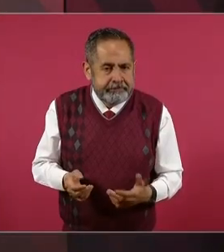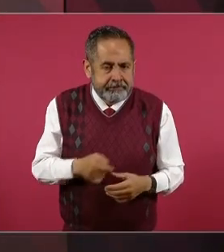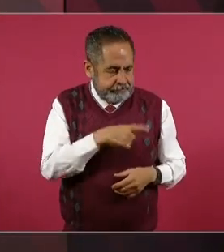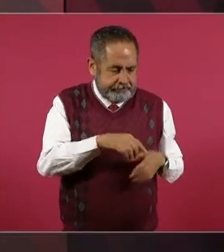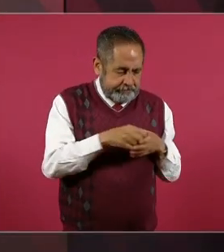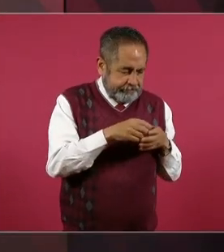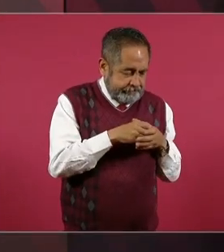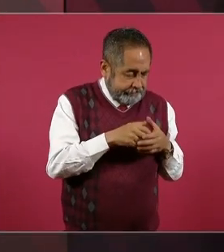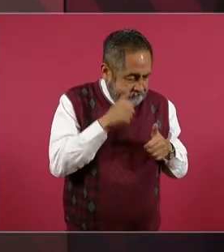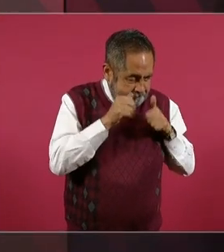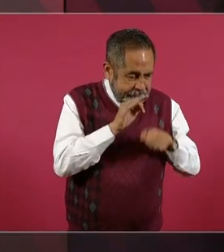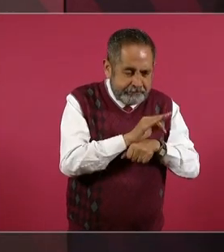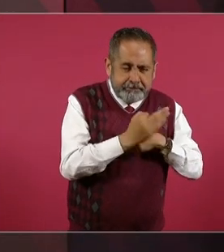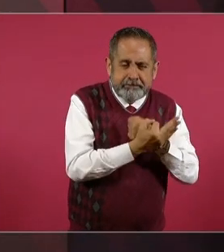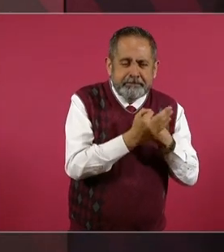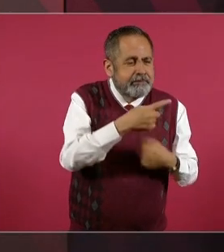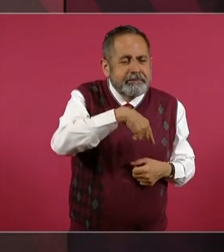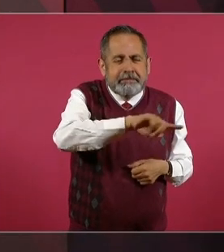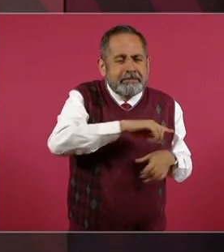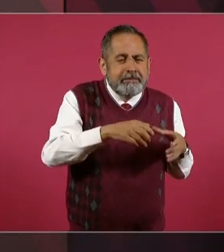Todos ellos.